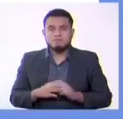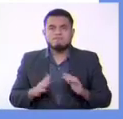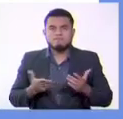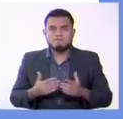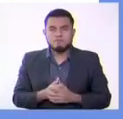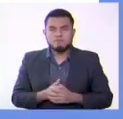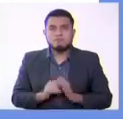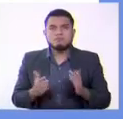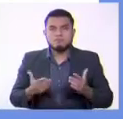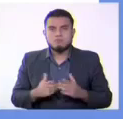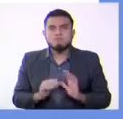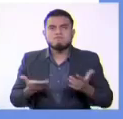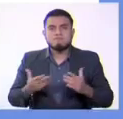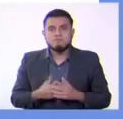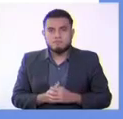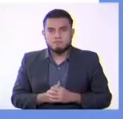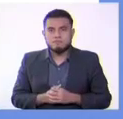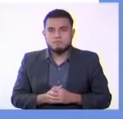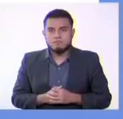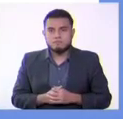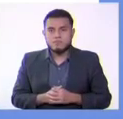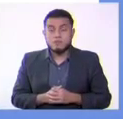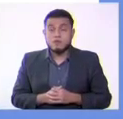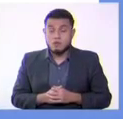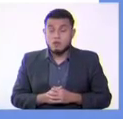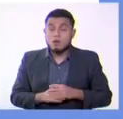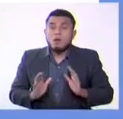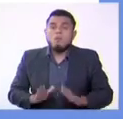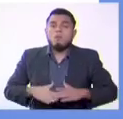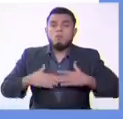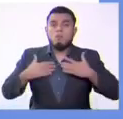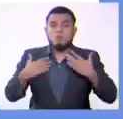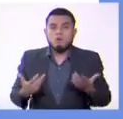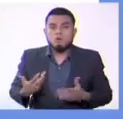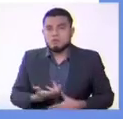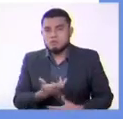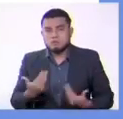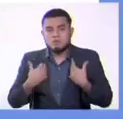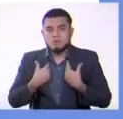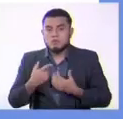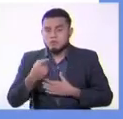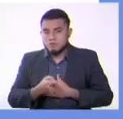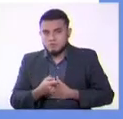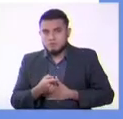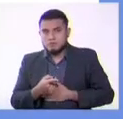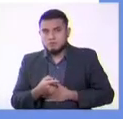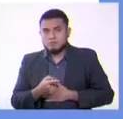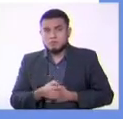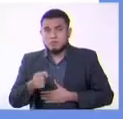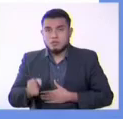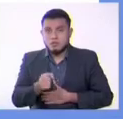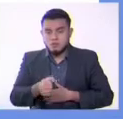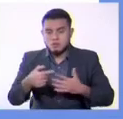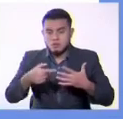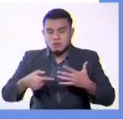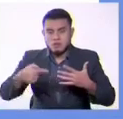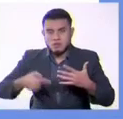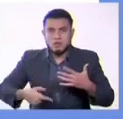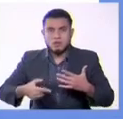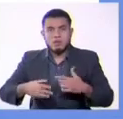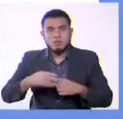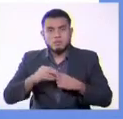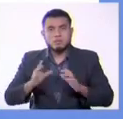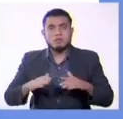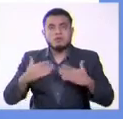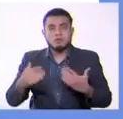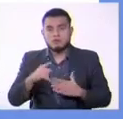¿Por qué y para qué? Porque tenemos que ellos son regidos por una ley especial porque